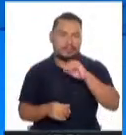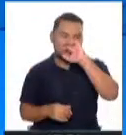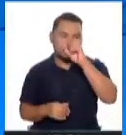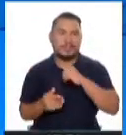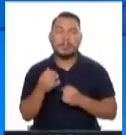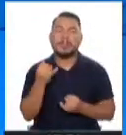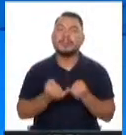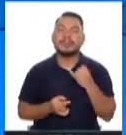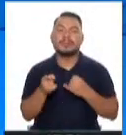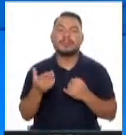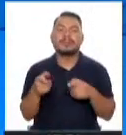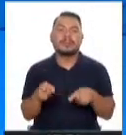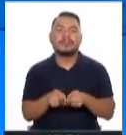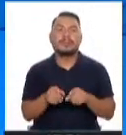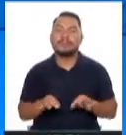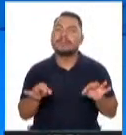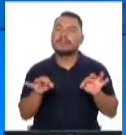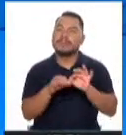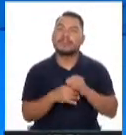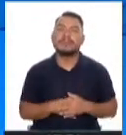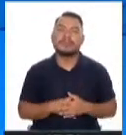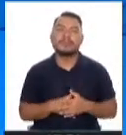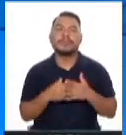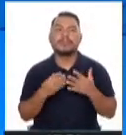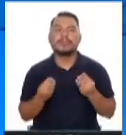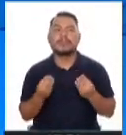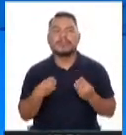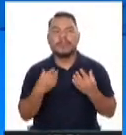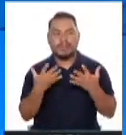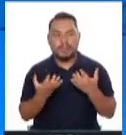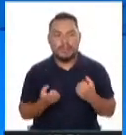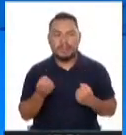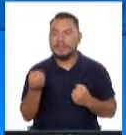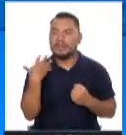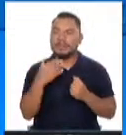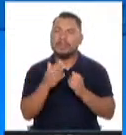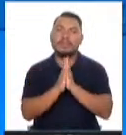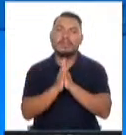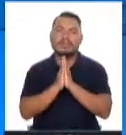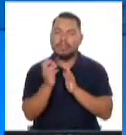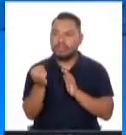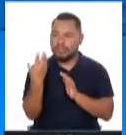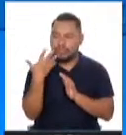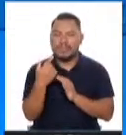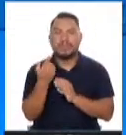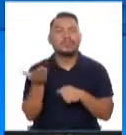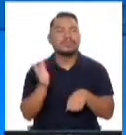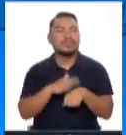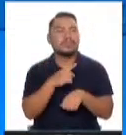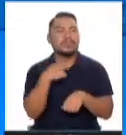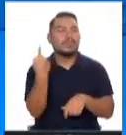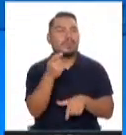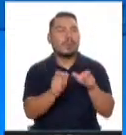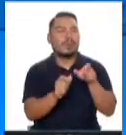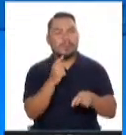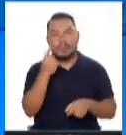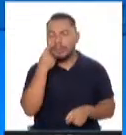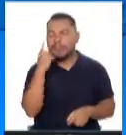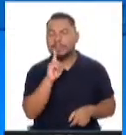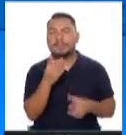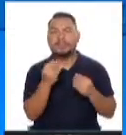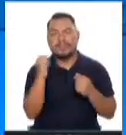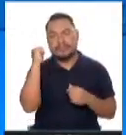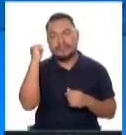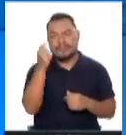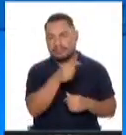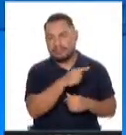algo también no menos importante, porque quiero que acá, por favor, pueda ilustrarnos, sobre todo a las personas que tal vez no conozcan mucho de